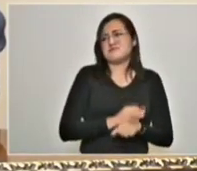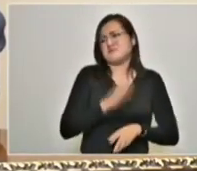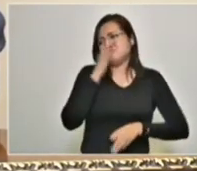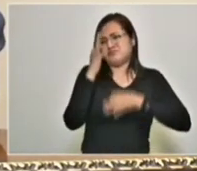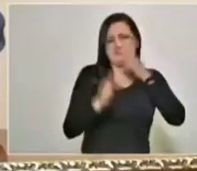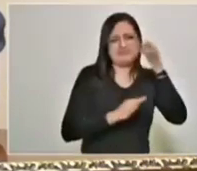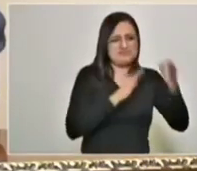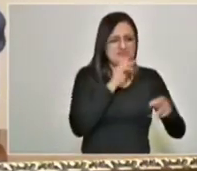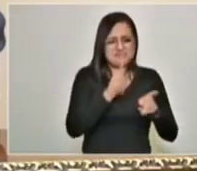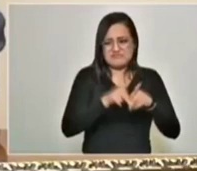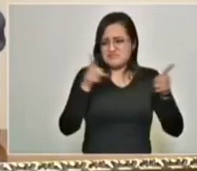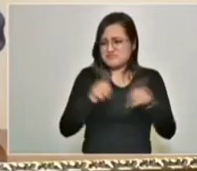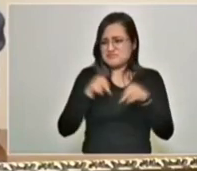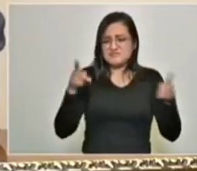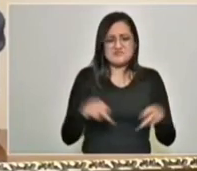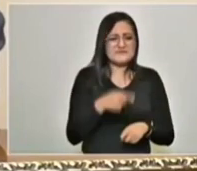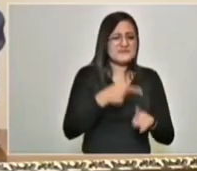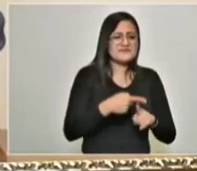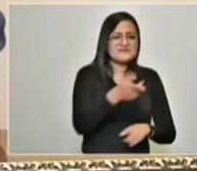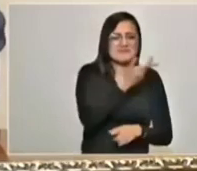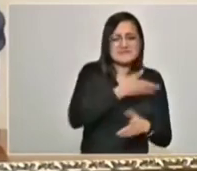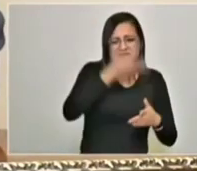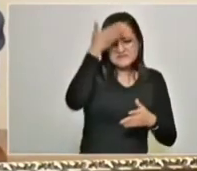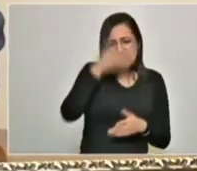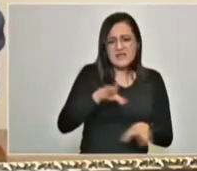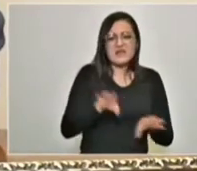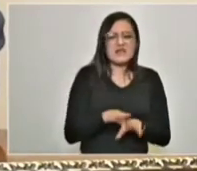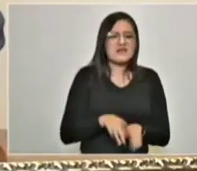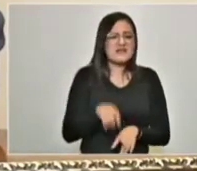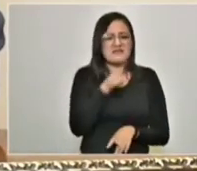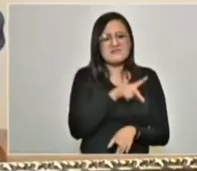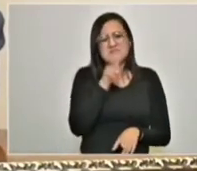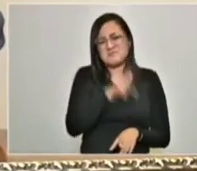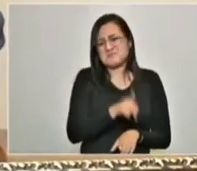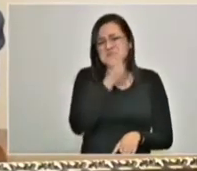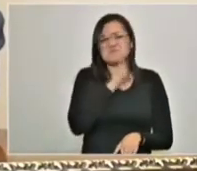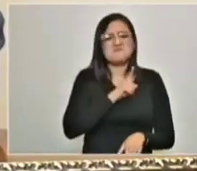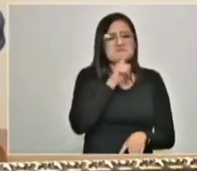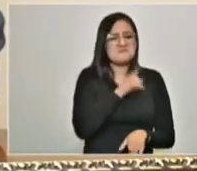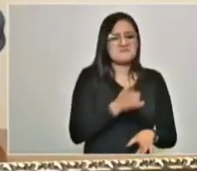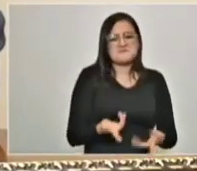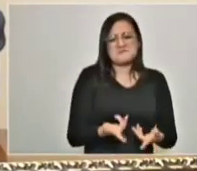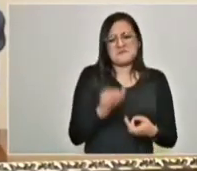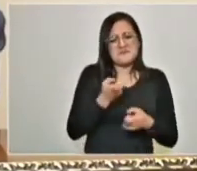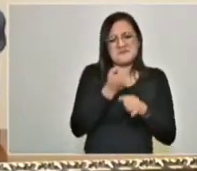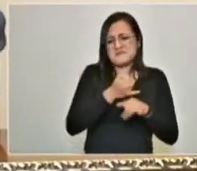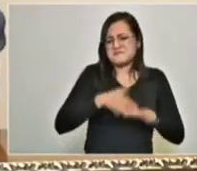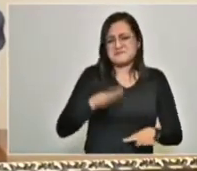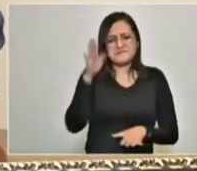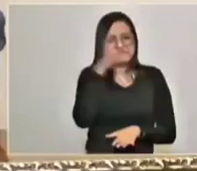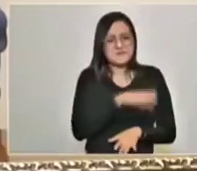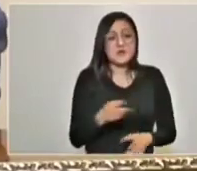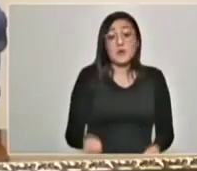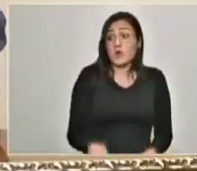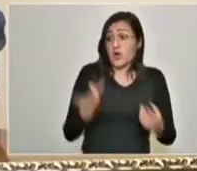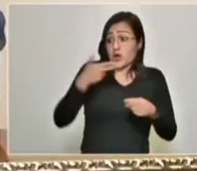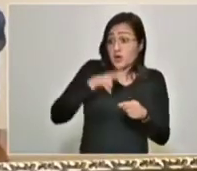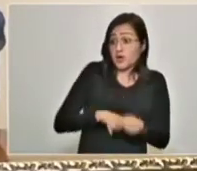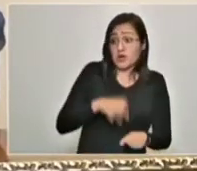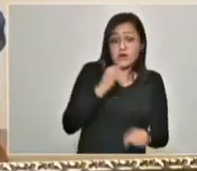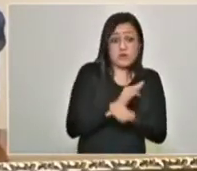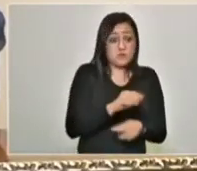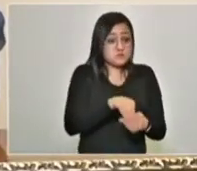notas que no saben más que hacer amarillismo informativo de cuántos hospitales